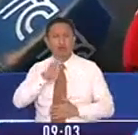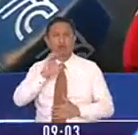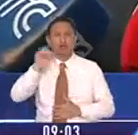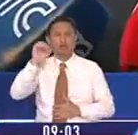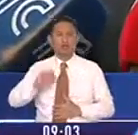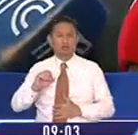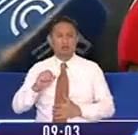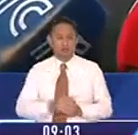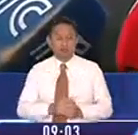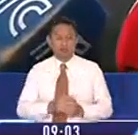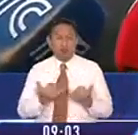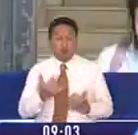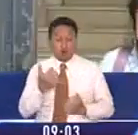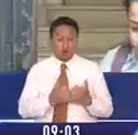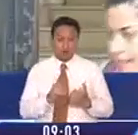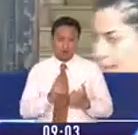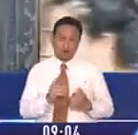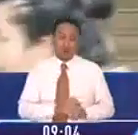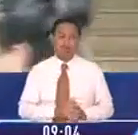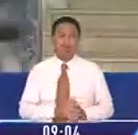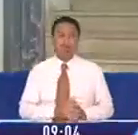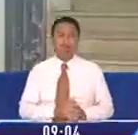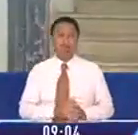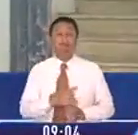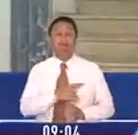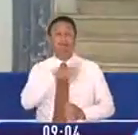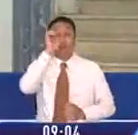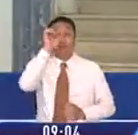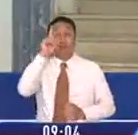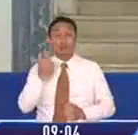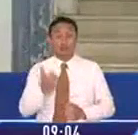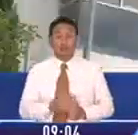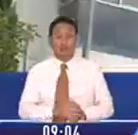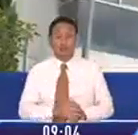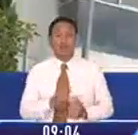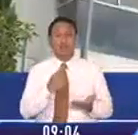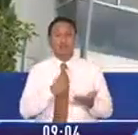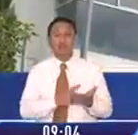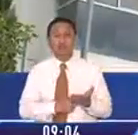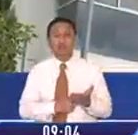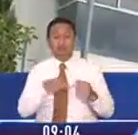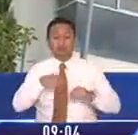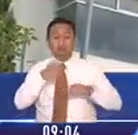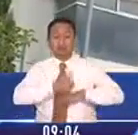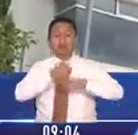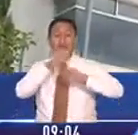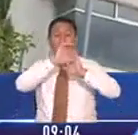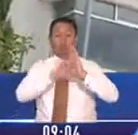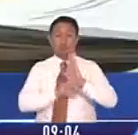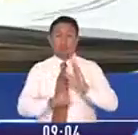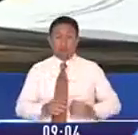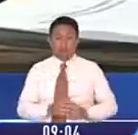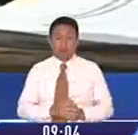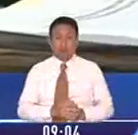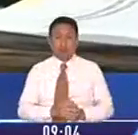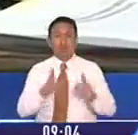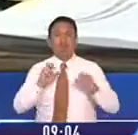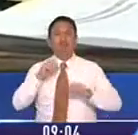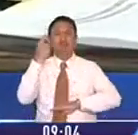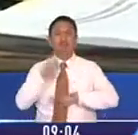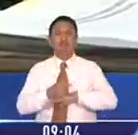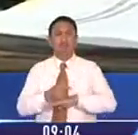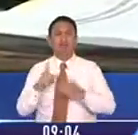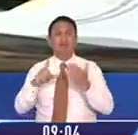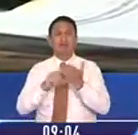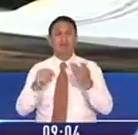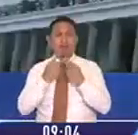futuro para que no ocurra lo que pasa el día de hoy. Estos pronunciamientos se dan en medio del análisis por parte de la Corte Constitucional sobre el decreto ley de